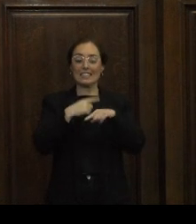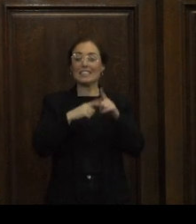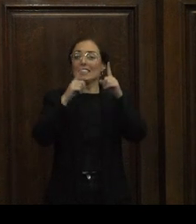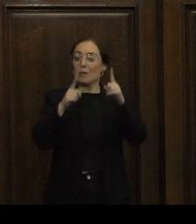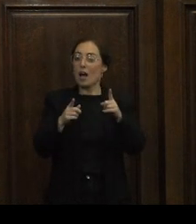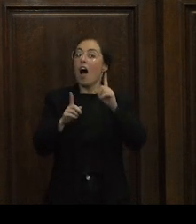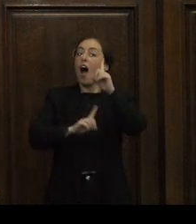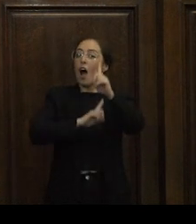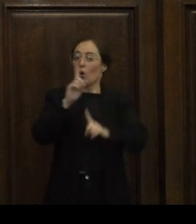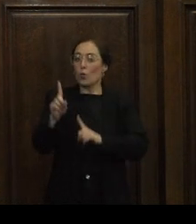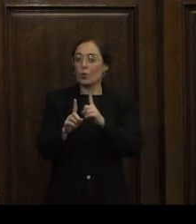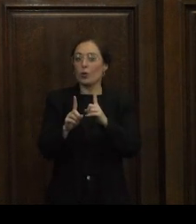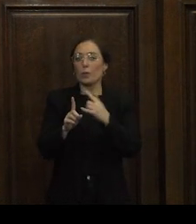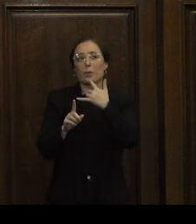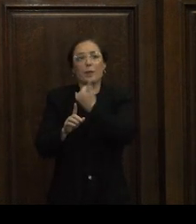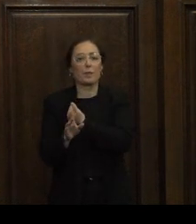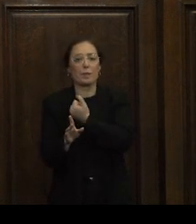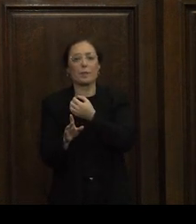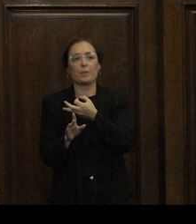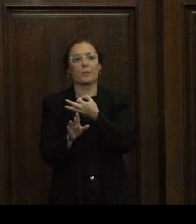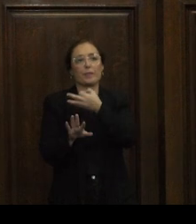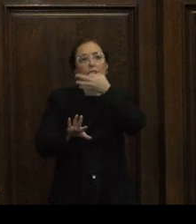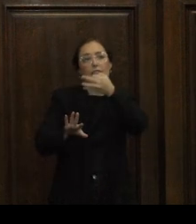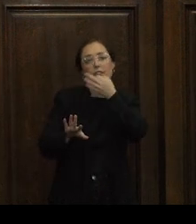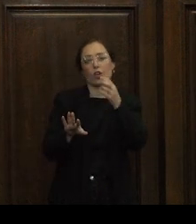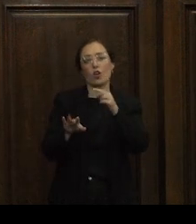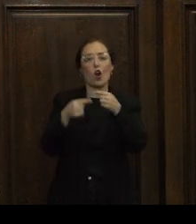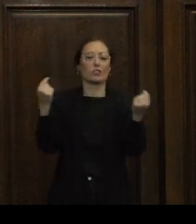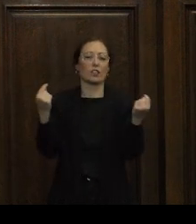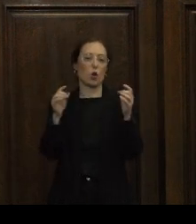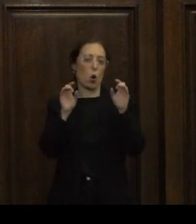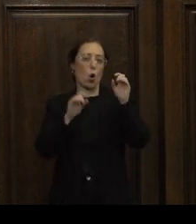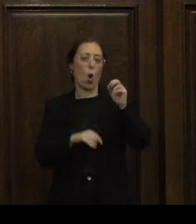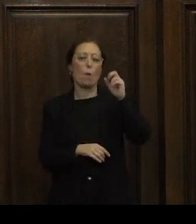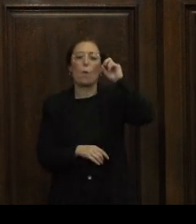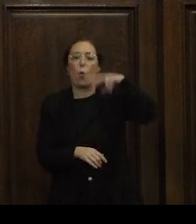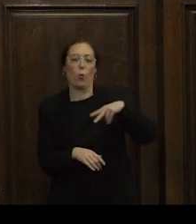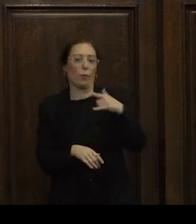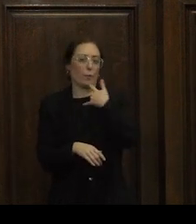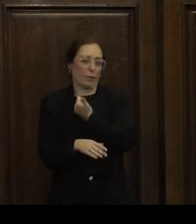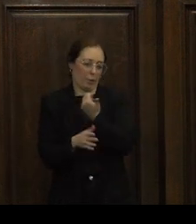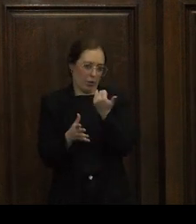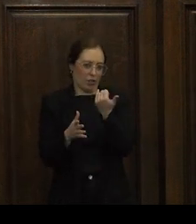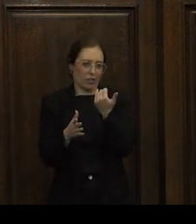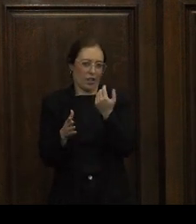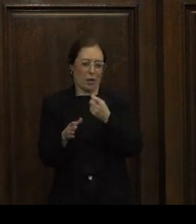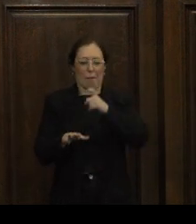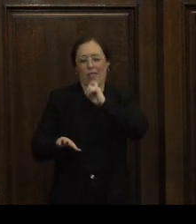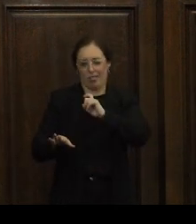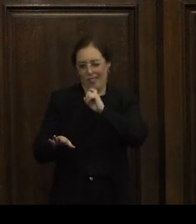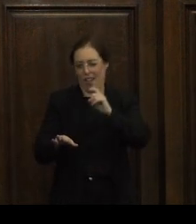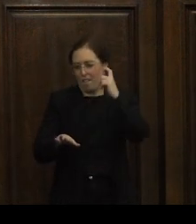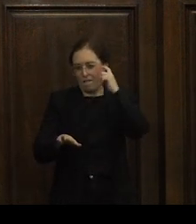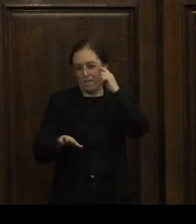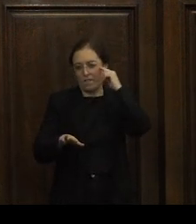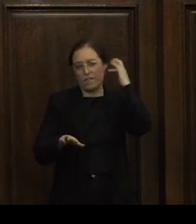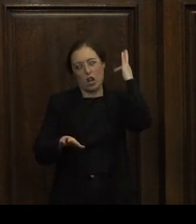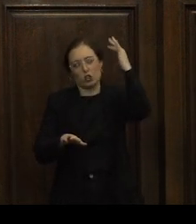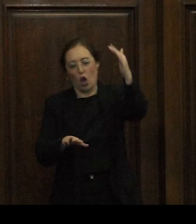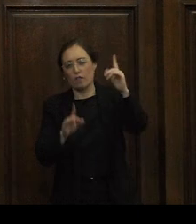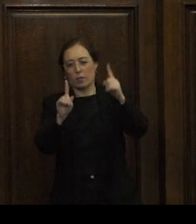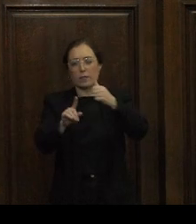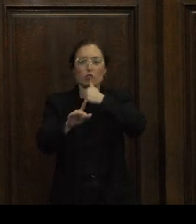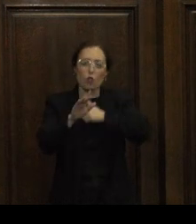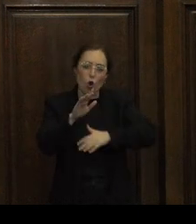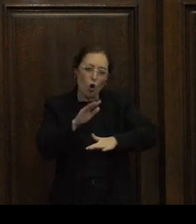Entre las muchísimas acepciones coloquiales del cinismo, ¿no? Que es un concepto que tiene un espesor enorme a nivel filosófico e